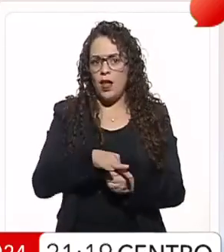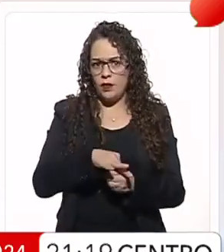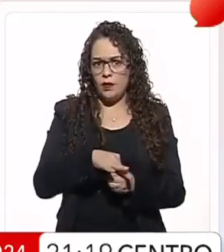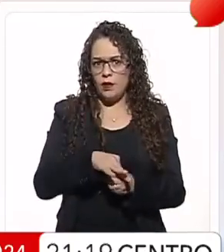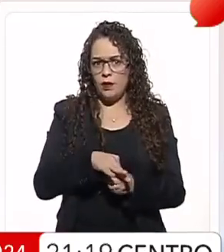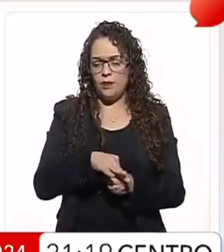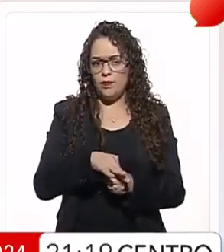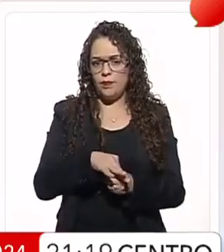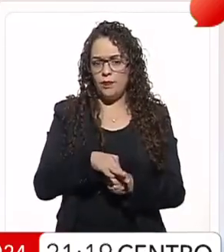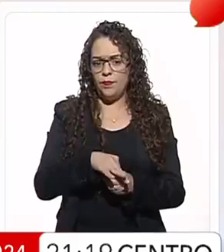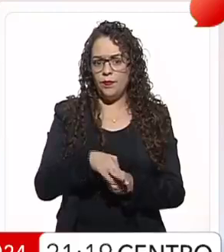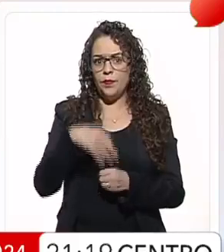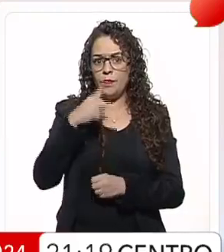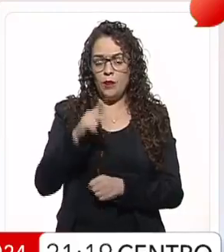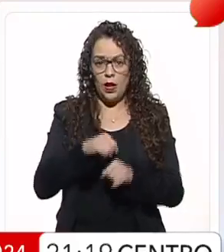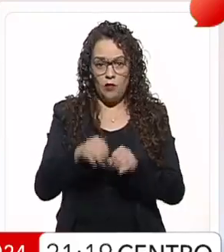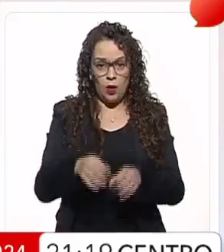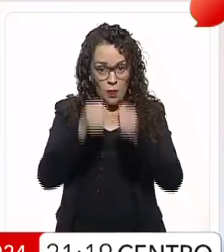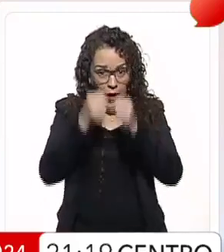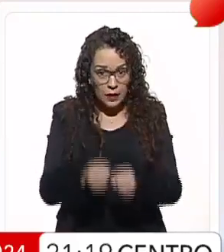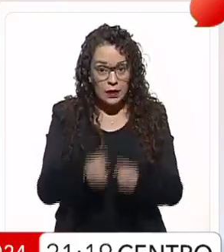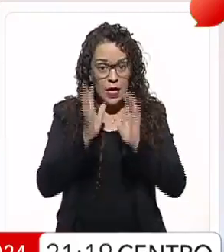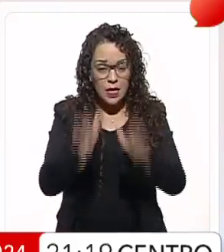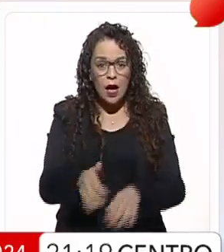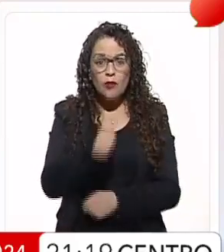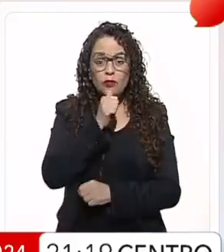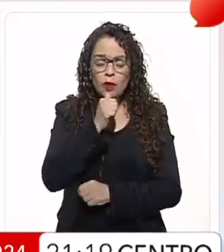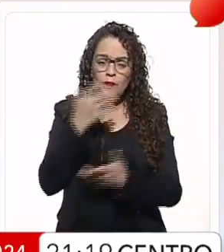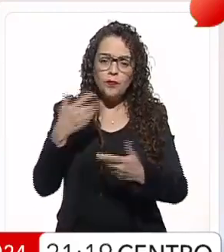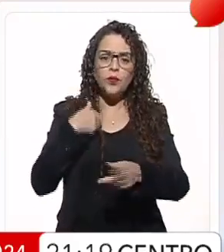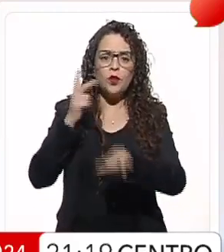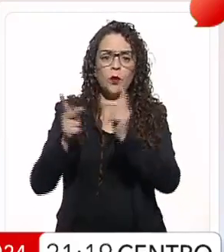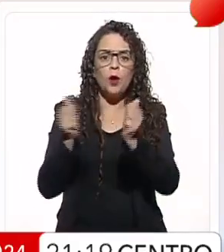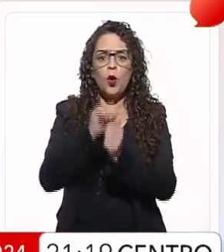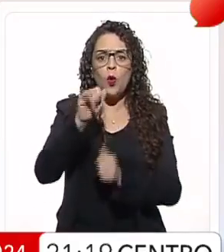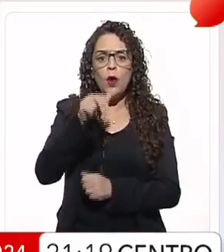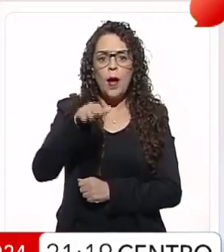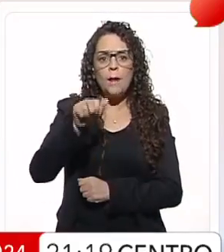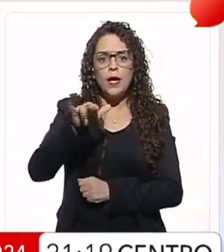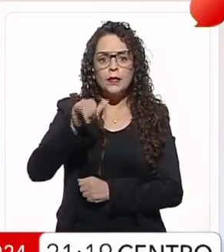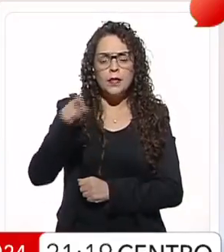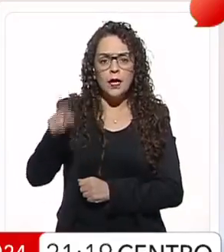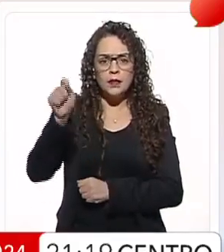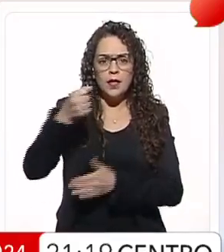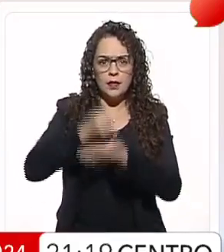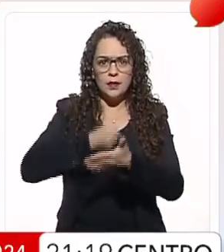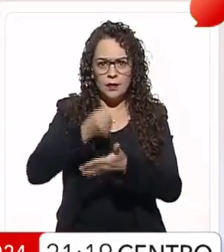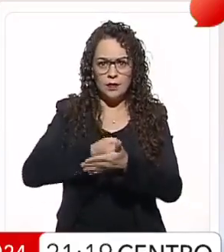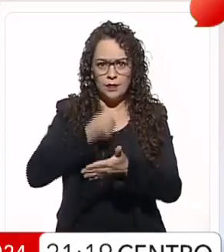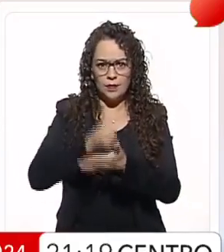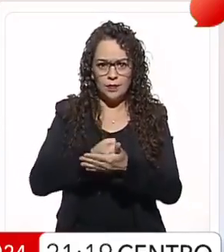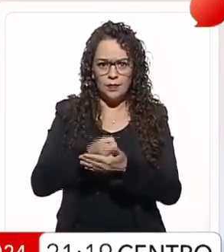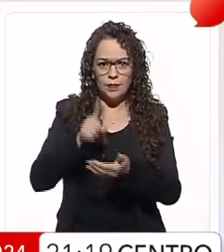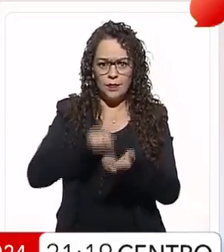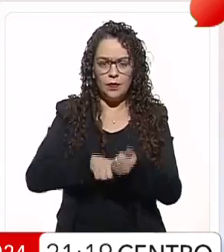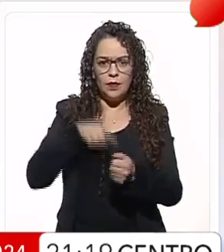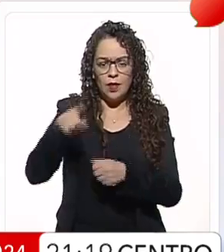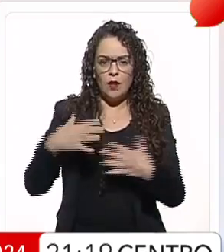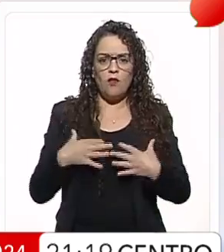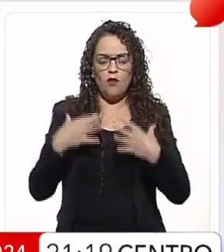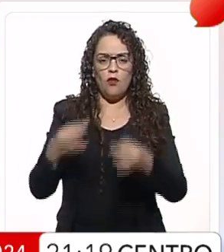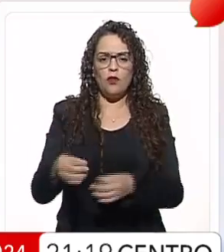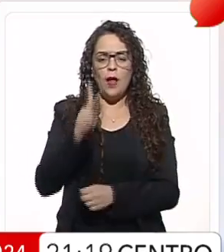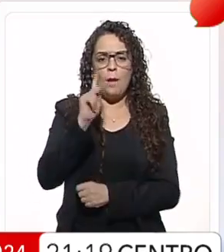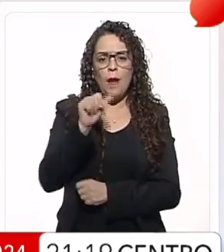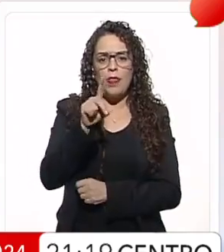los datos disponibles. Conversé con Julián Macías, el exactivista y fundador de Pandemia Digital, sobre el análisis que realizó